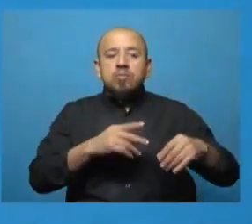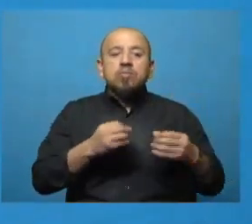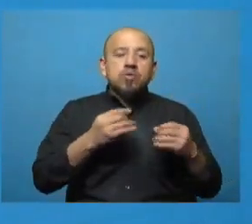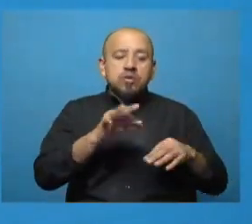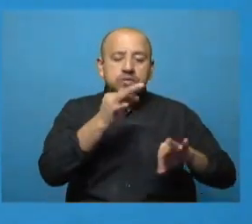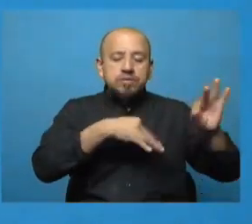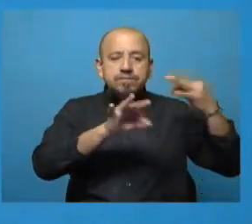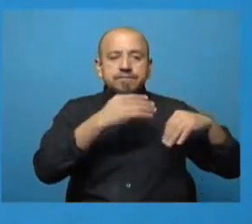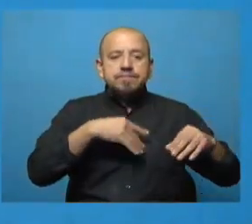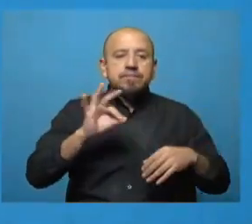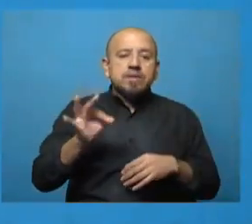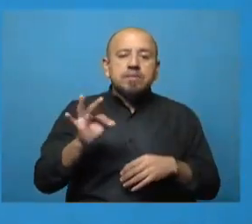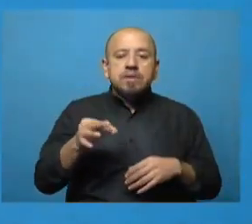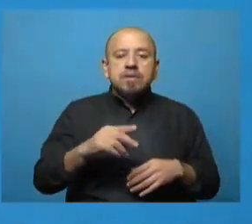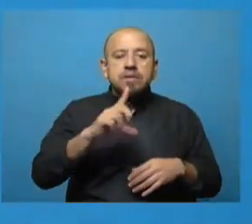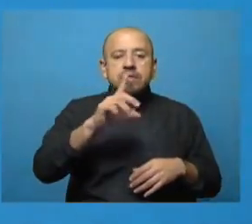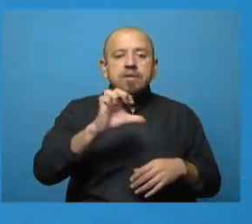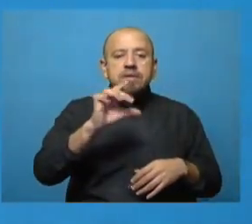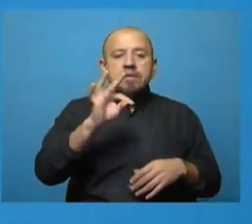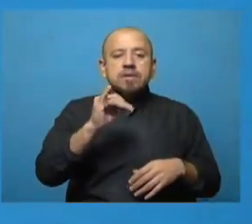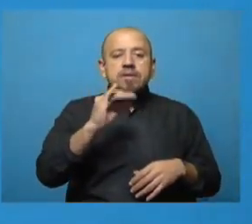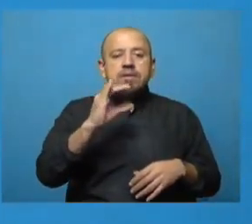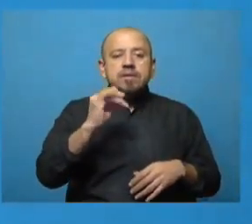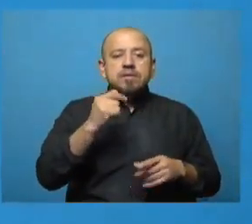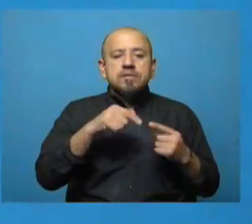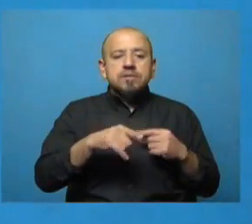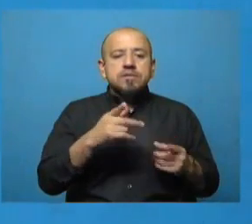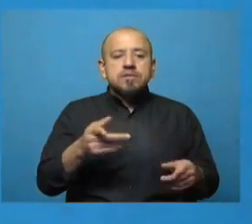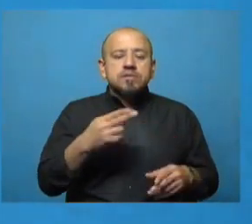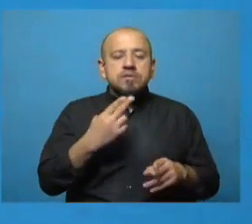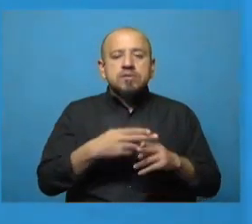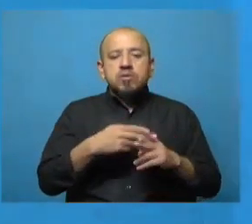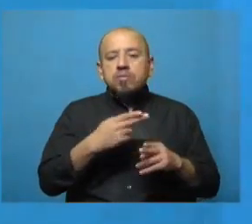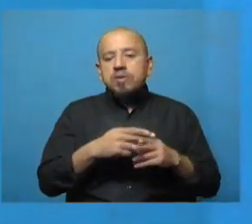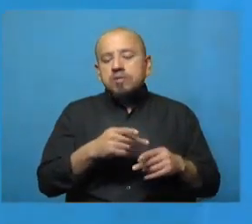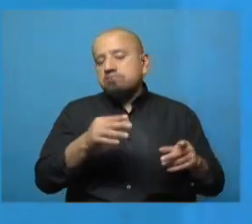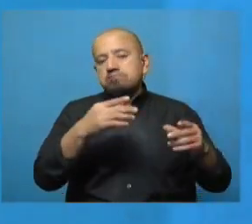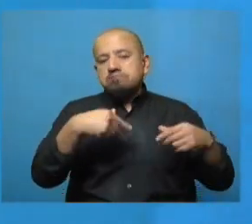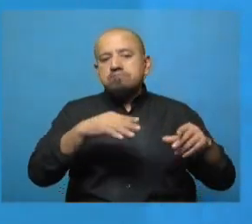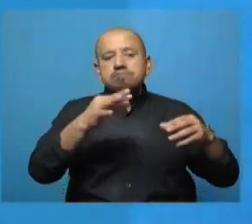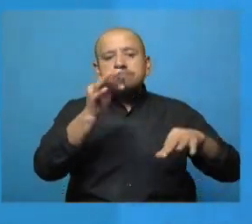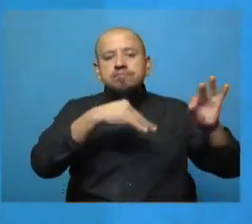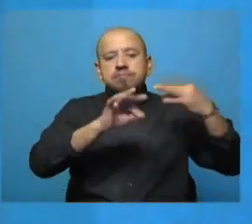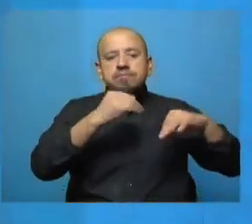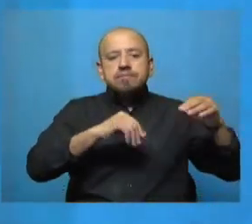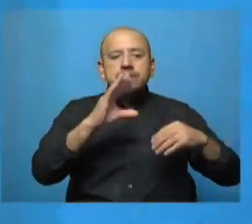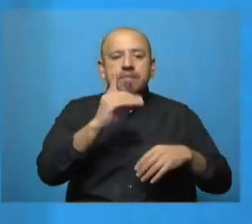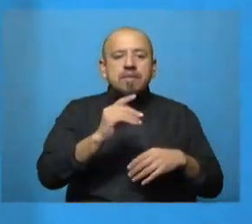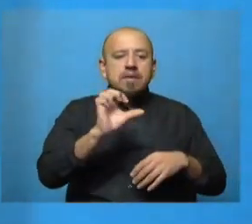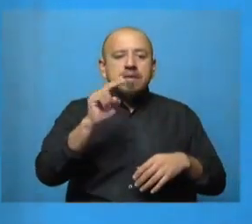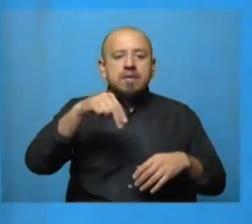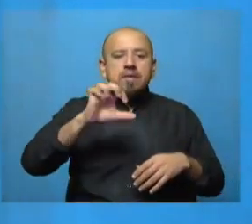mi hermana Leticia estaba Estaba en una obra que llamaba flor de Pillo al ataque que el Flaco de nieve y la flor de